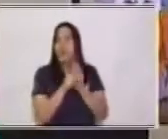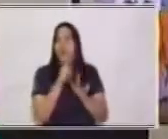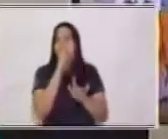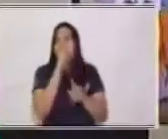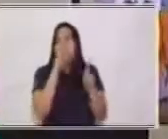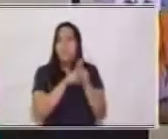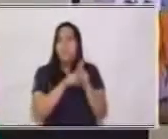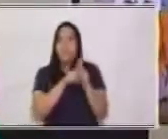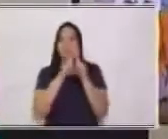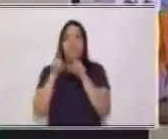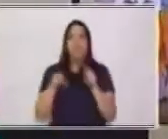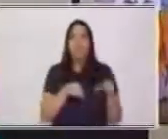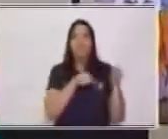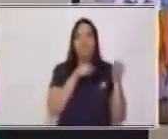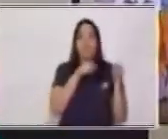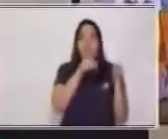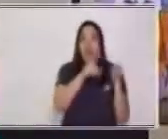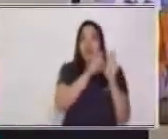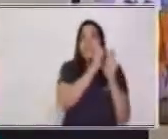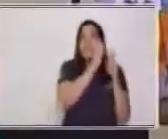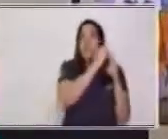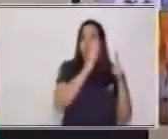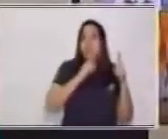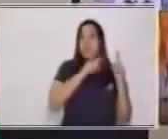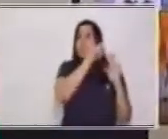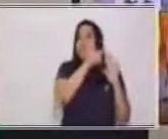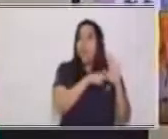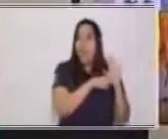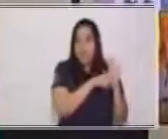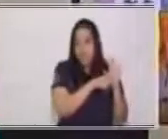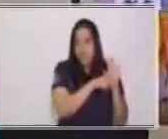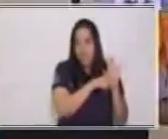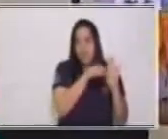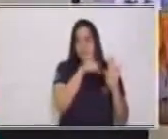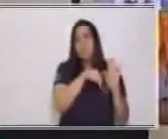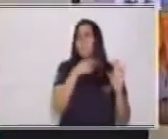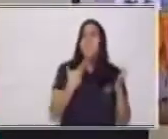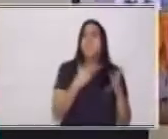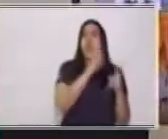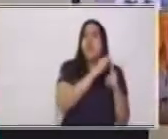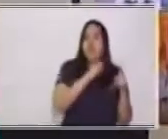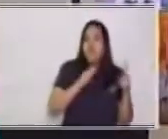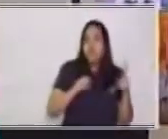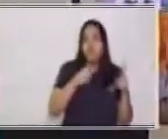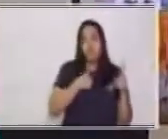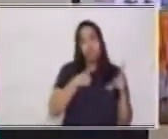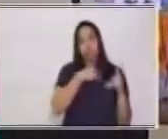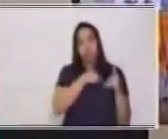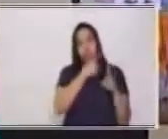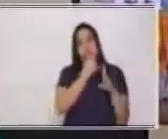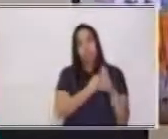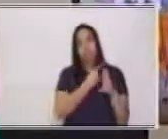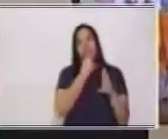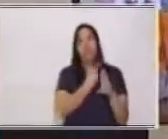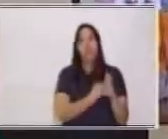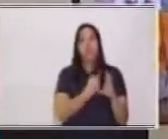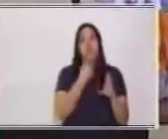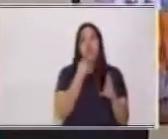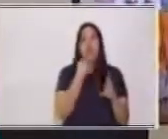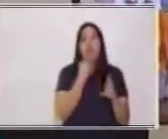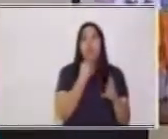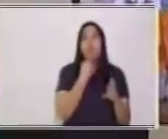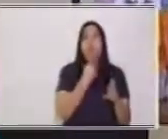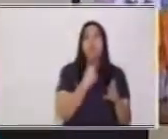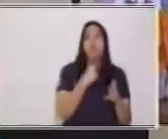conocimos las oraciones negativas y son las oraciones que nosotros vamos a utilizar cuando neguemos un